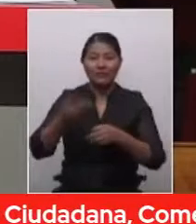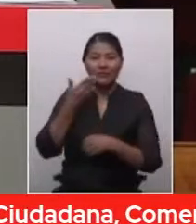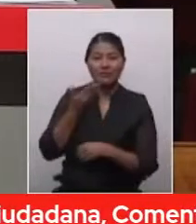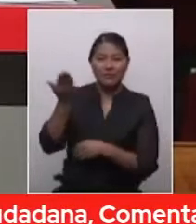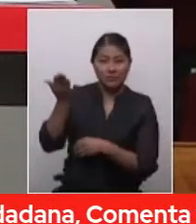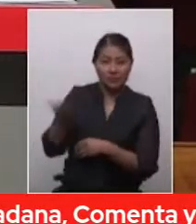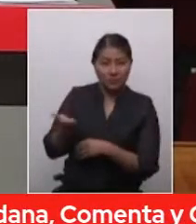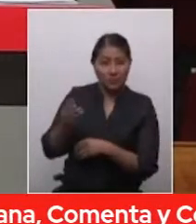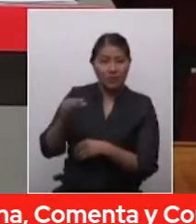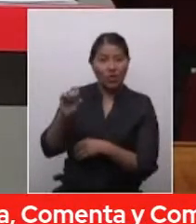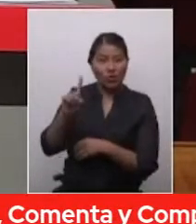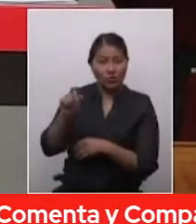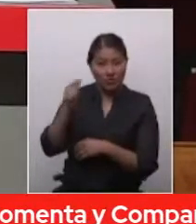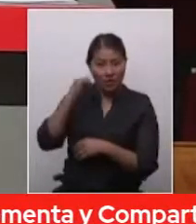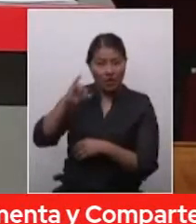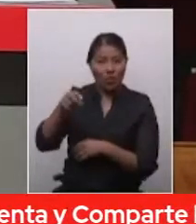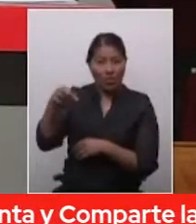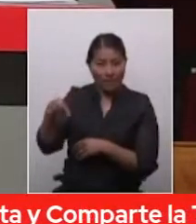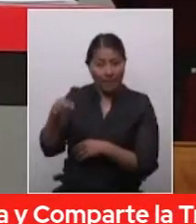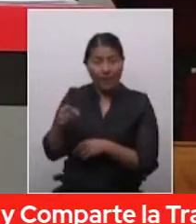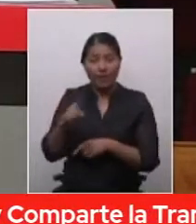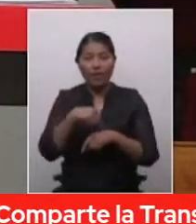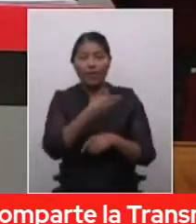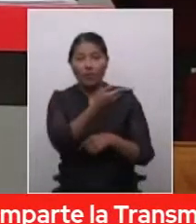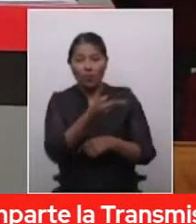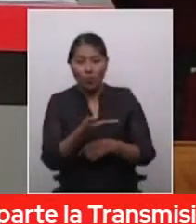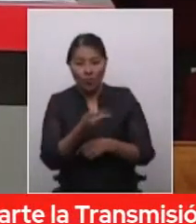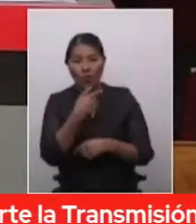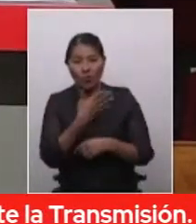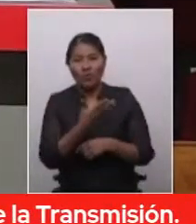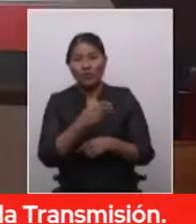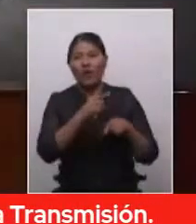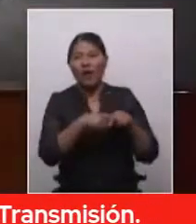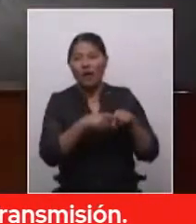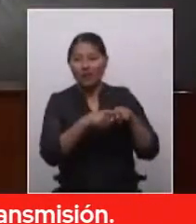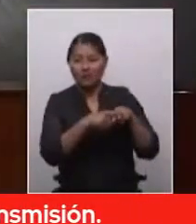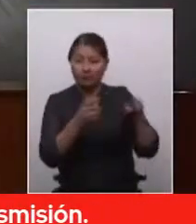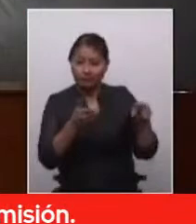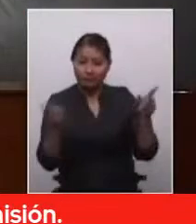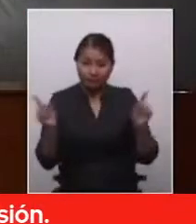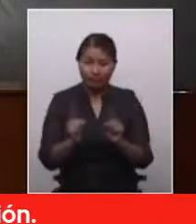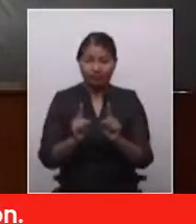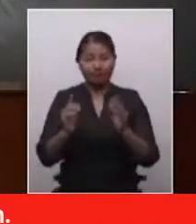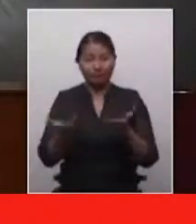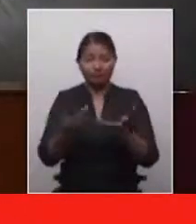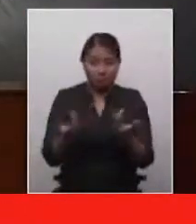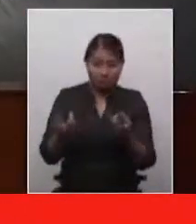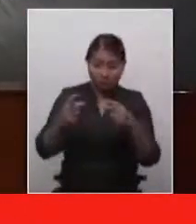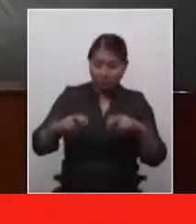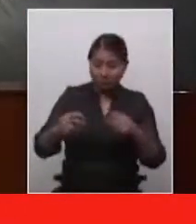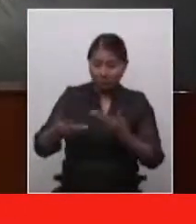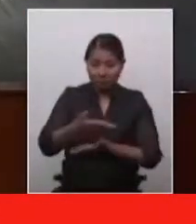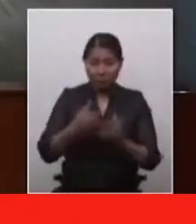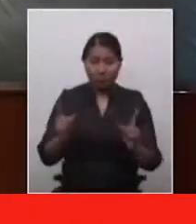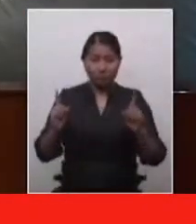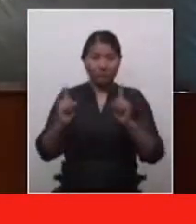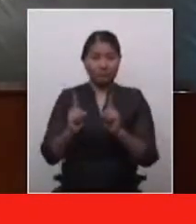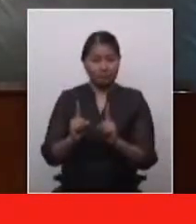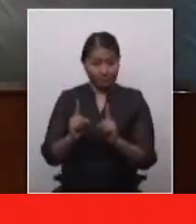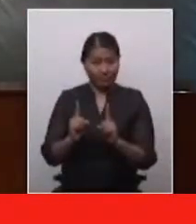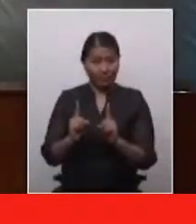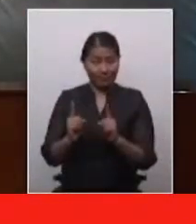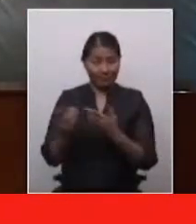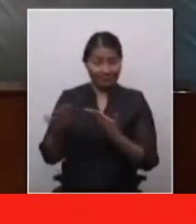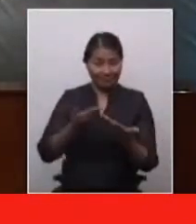candidato Gonzalo Alegría de Juntos por el Perú y al candidato Omar Chejade de Alianza para el Progreso. Por favor, ocupen sus lugares